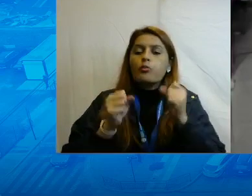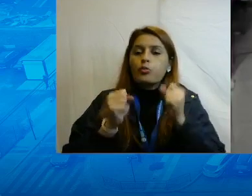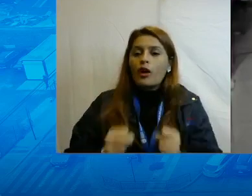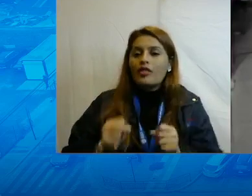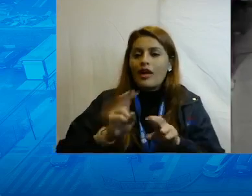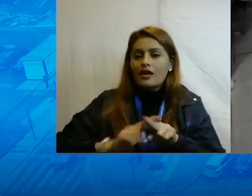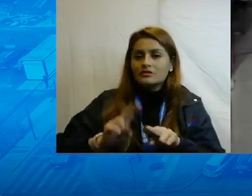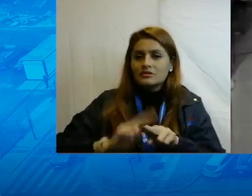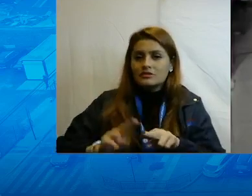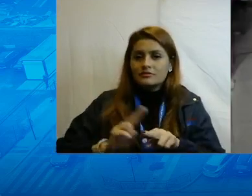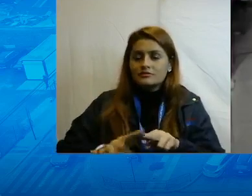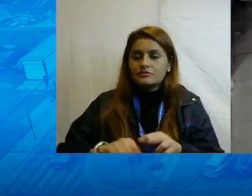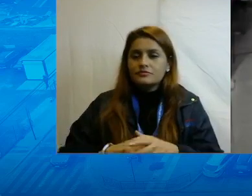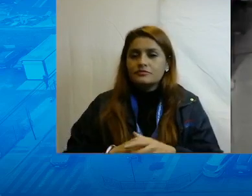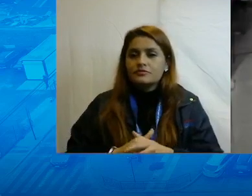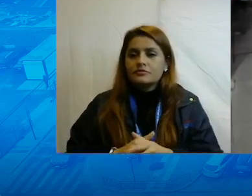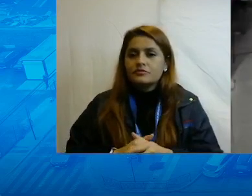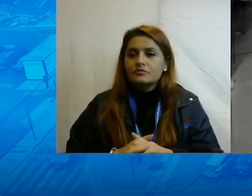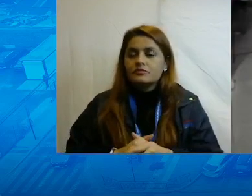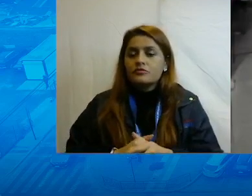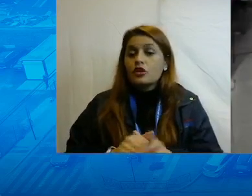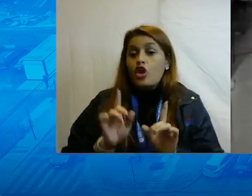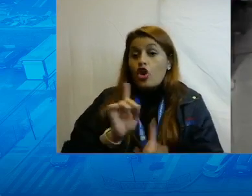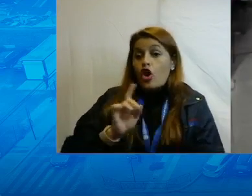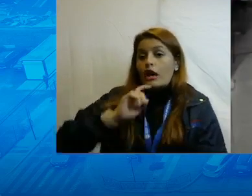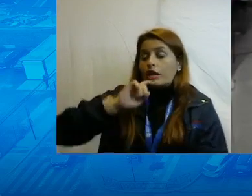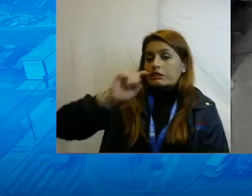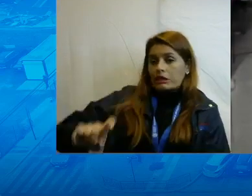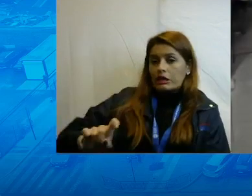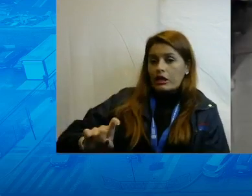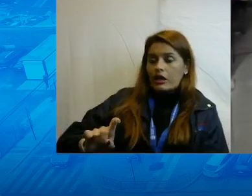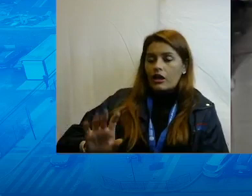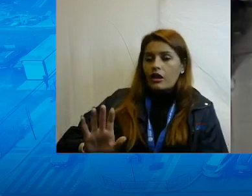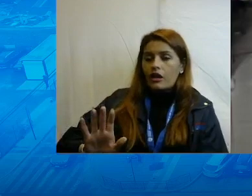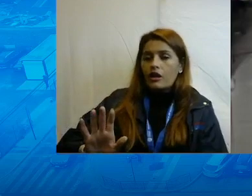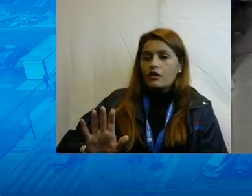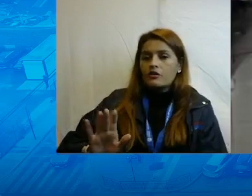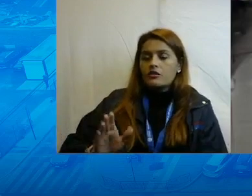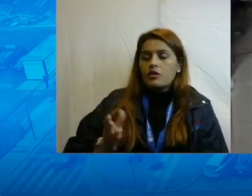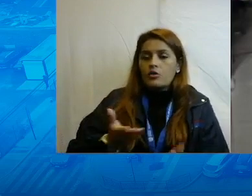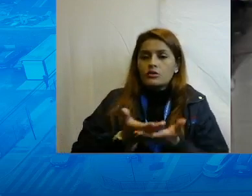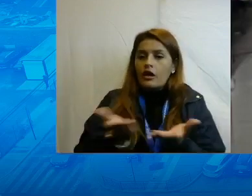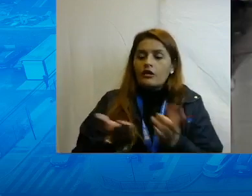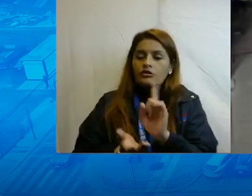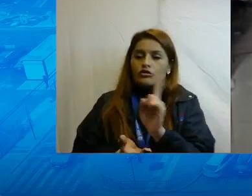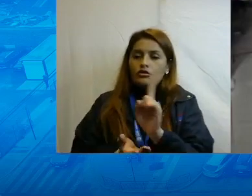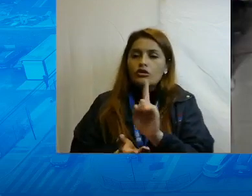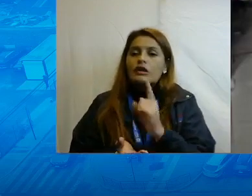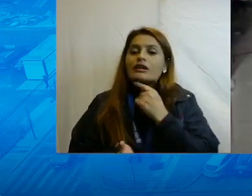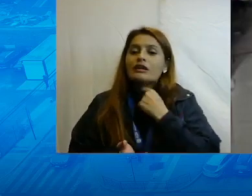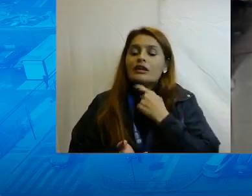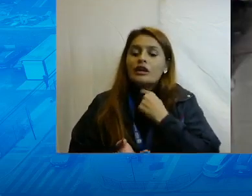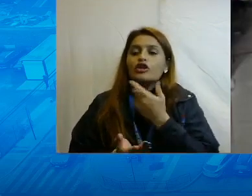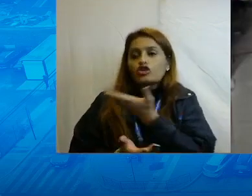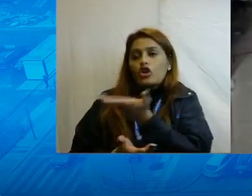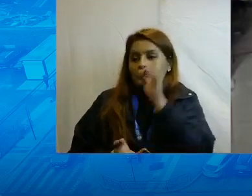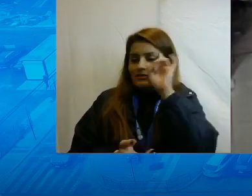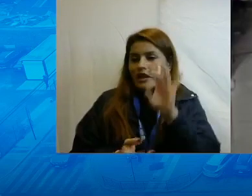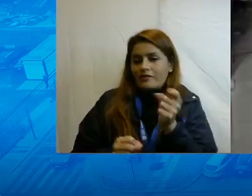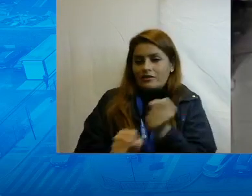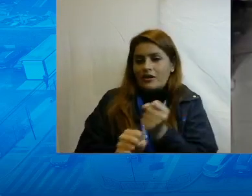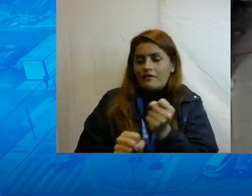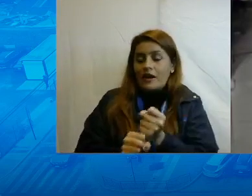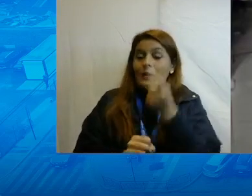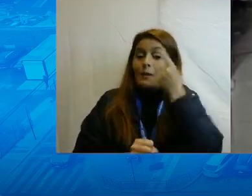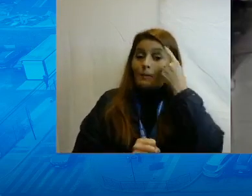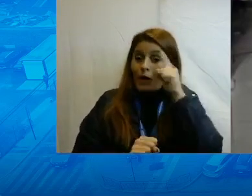fin. Finalmente no es un tema de crítica a la administración y a ustedes como funcionarios, al contrario, todos hacen su trabajo. Pero